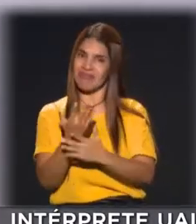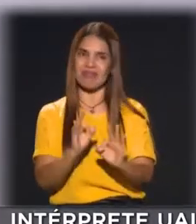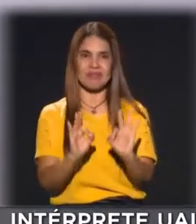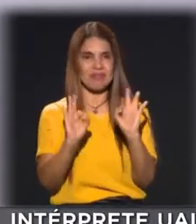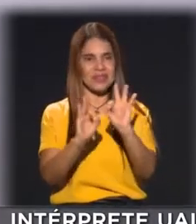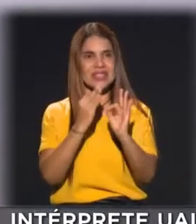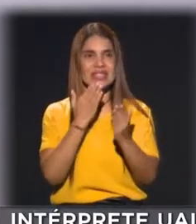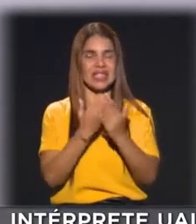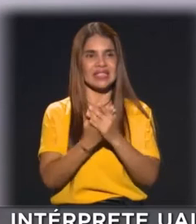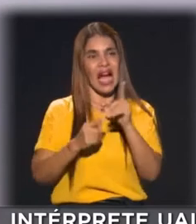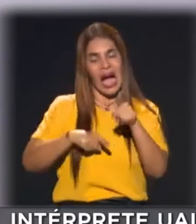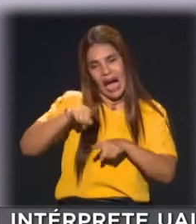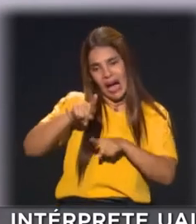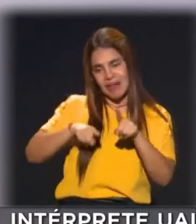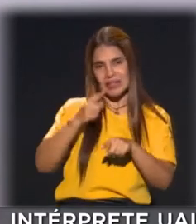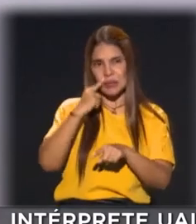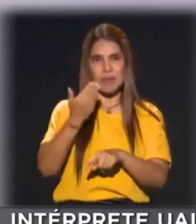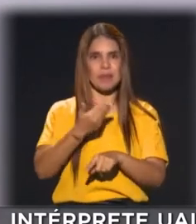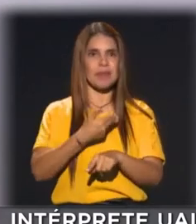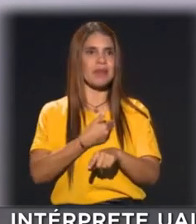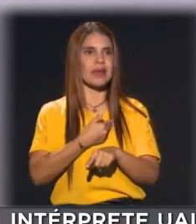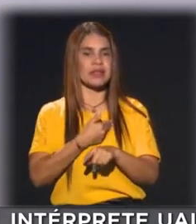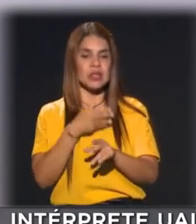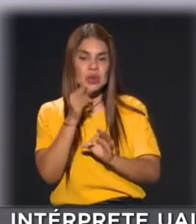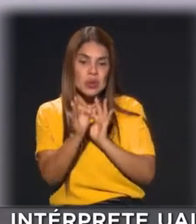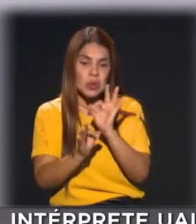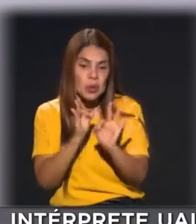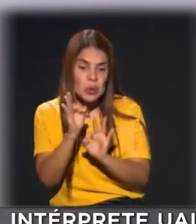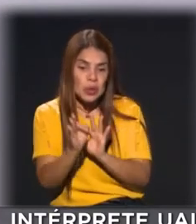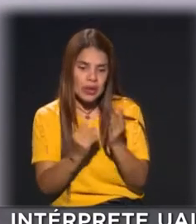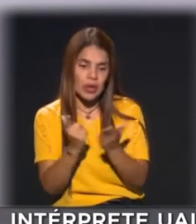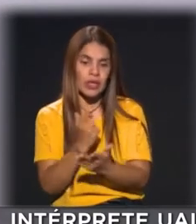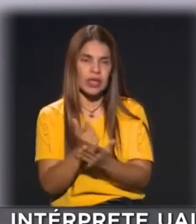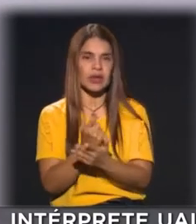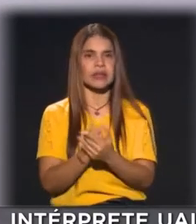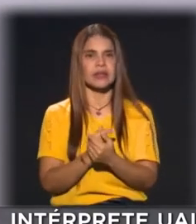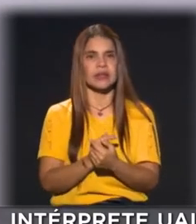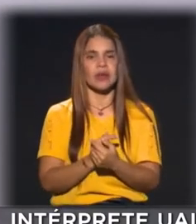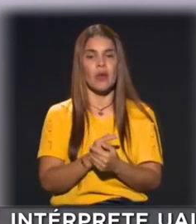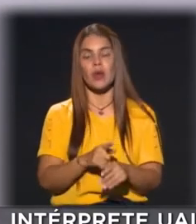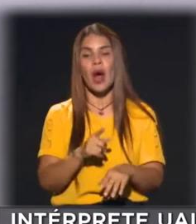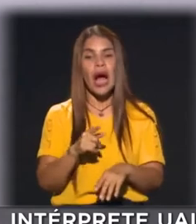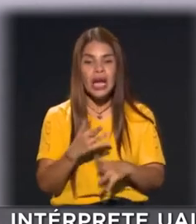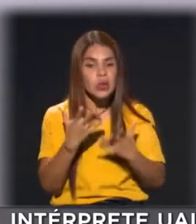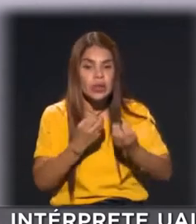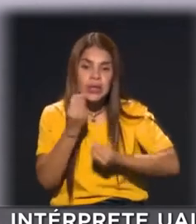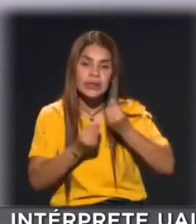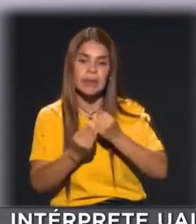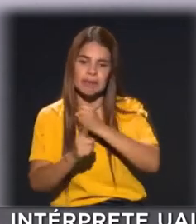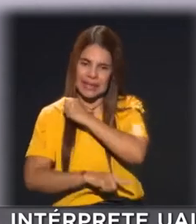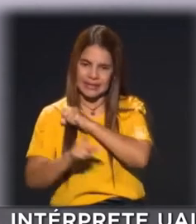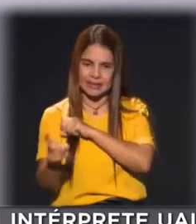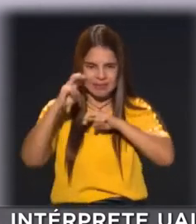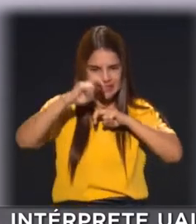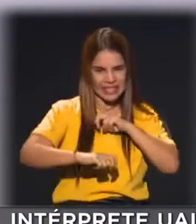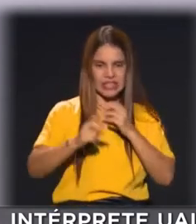porque muchas veces, digamos, nuestros papás o nuestros cuidadores cometen el error como, listo, no hizo eso, entonces se sienta a leer ya una hora, media hora